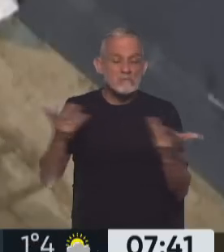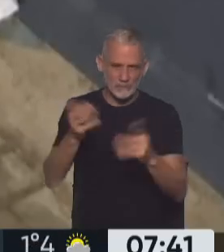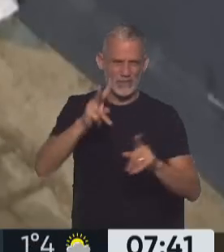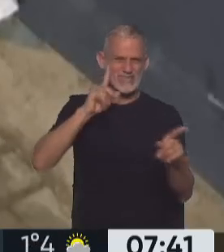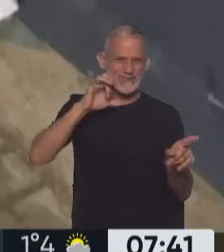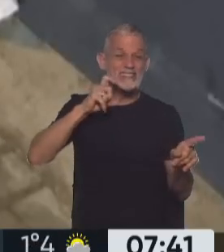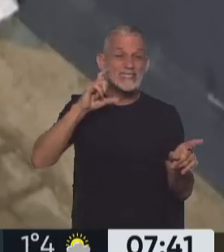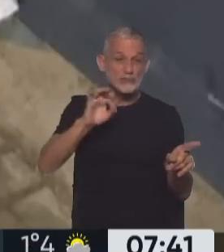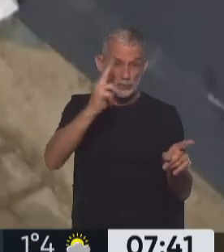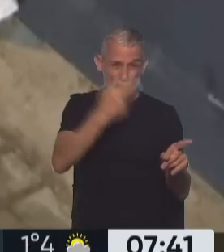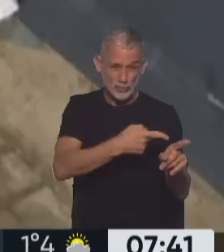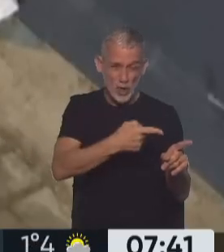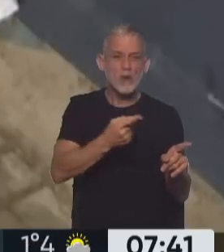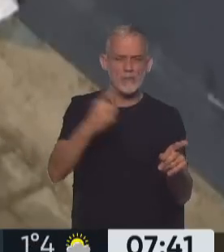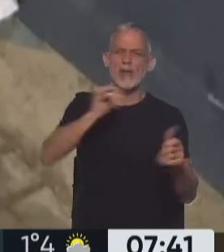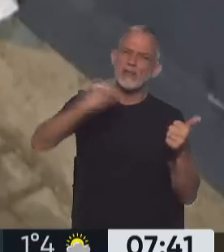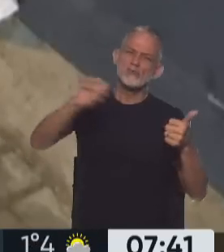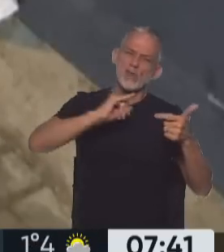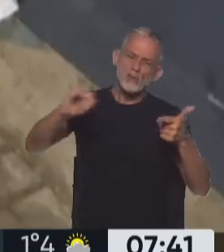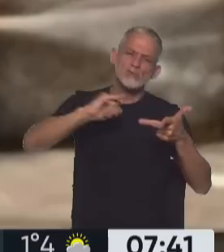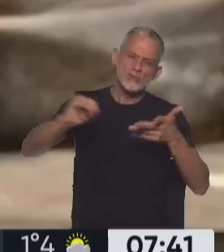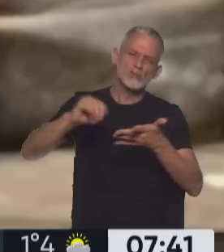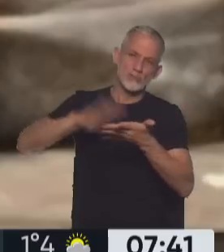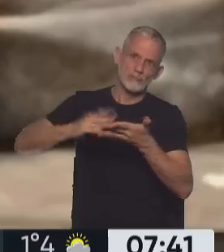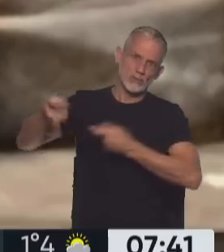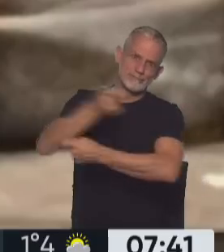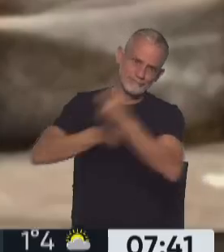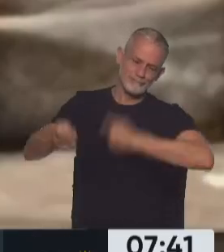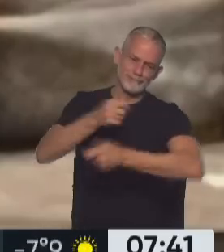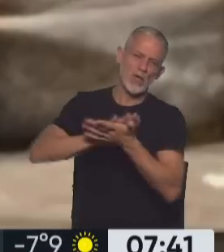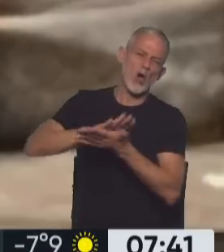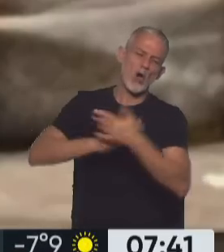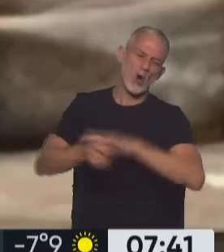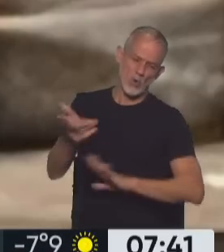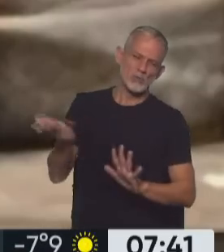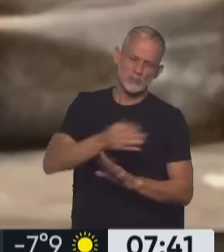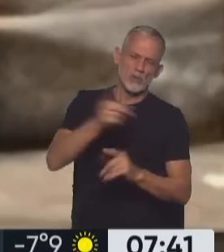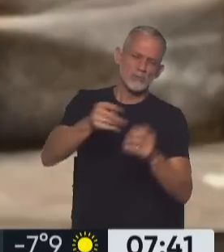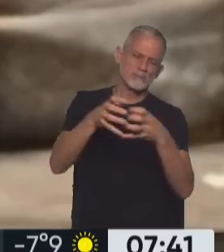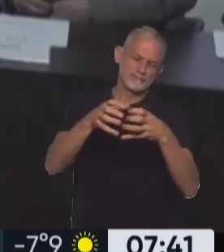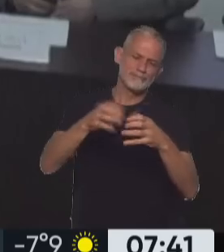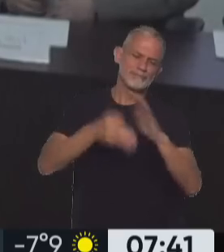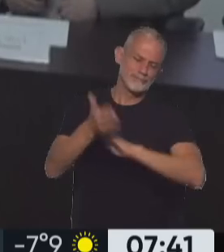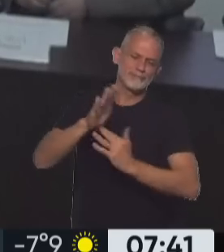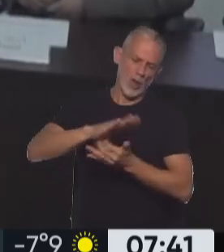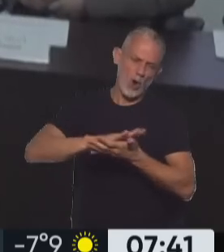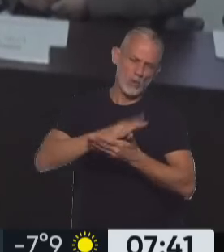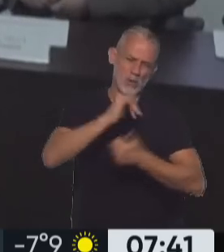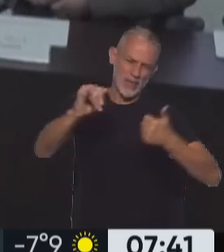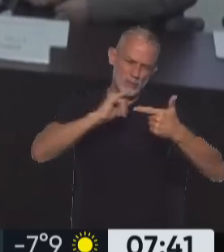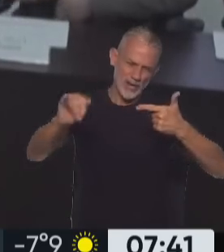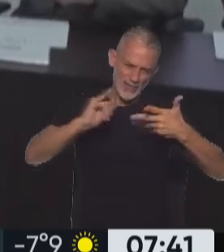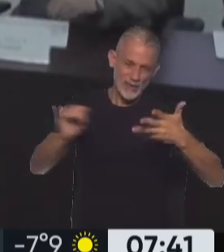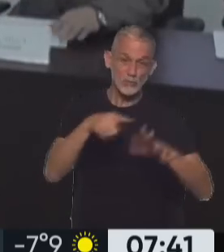Villavicencio había hecho denuncias contra el crimen organizado y contra la corrupción, contra distintos hechos de corrupción. De hecho,